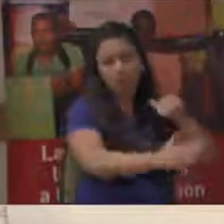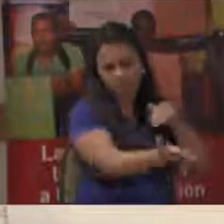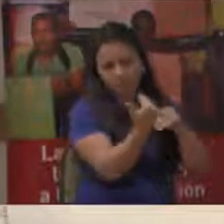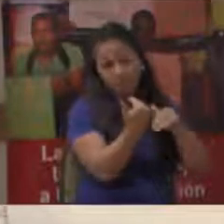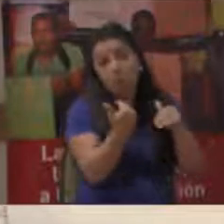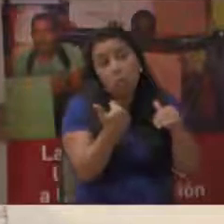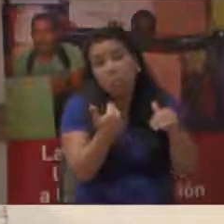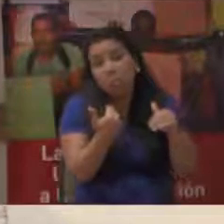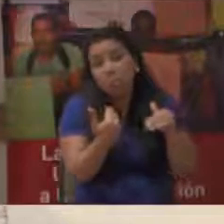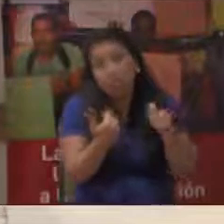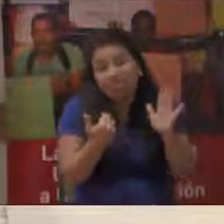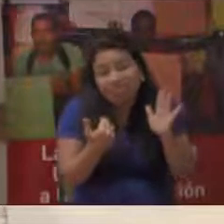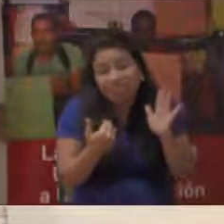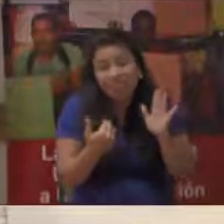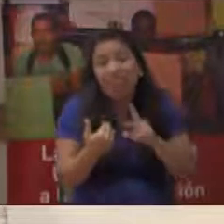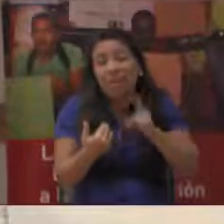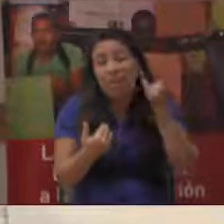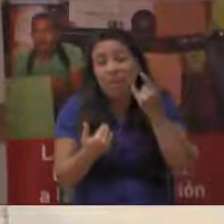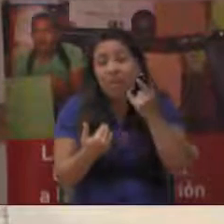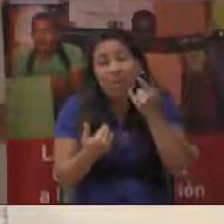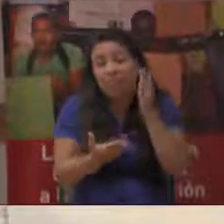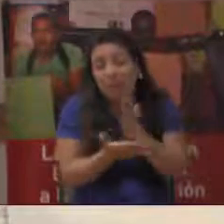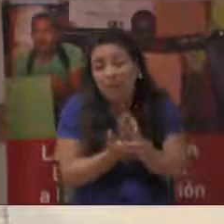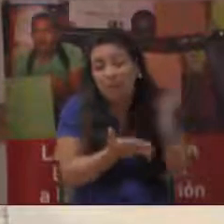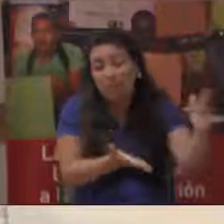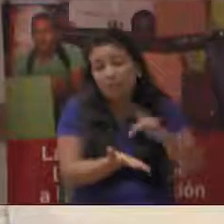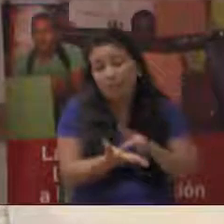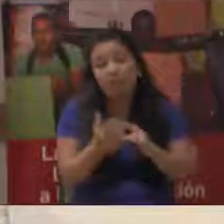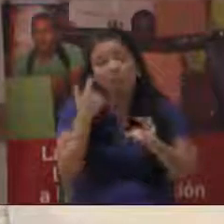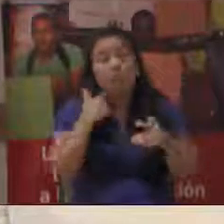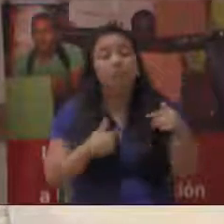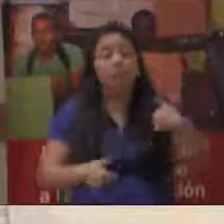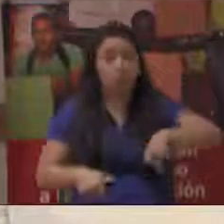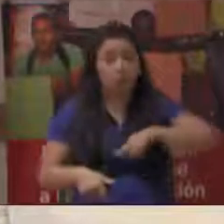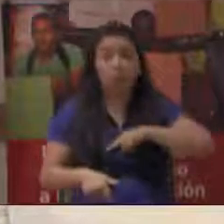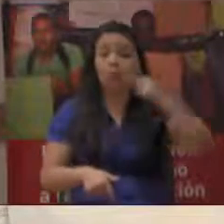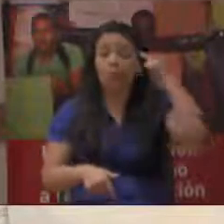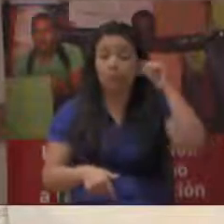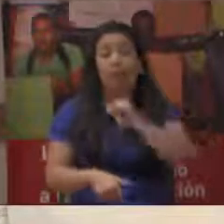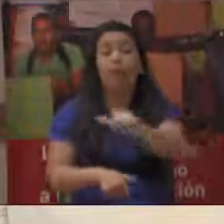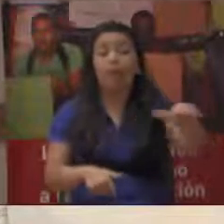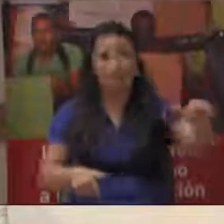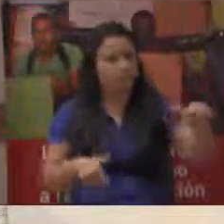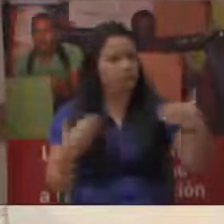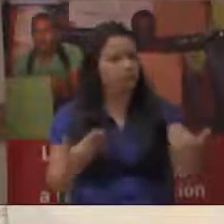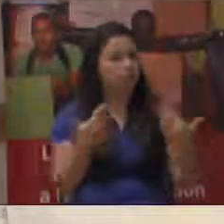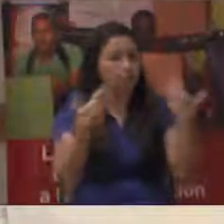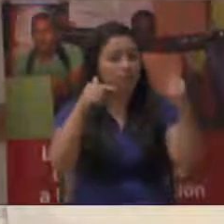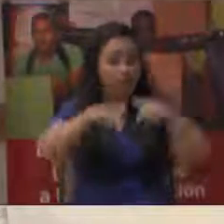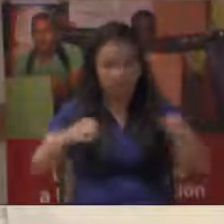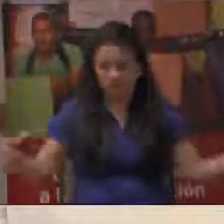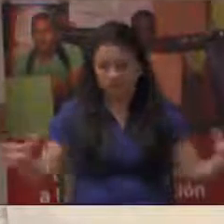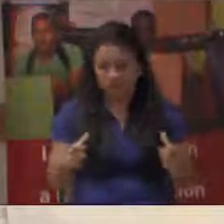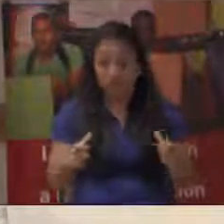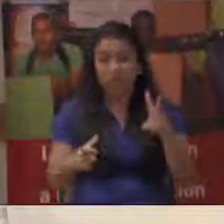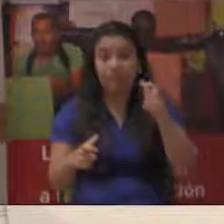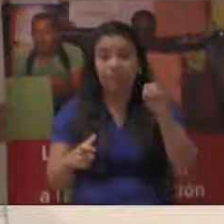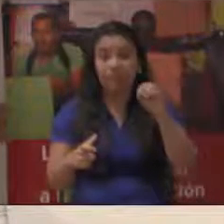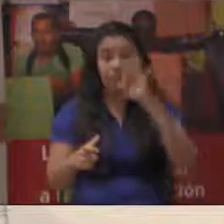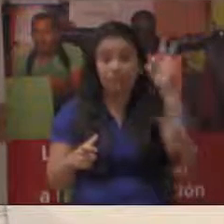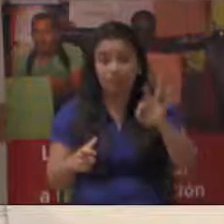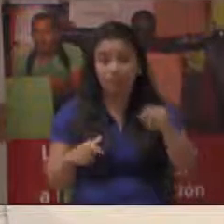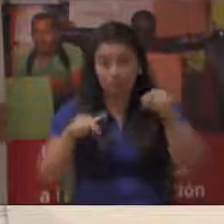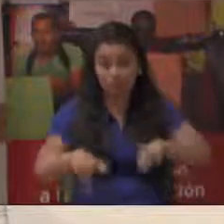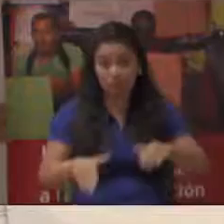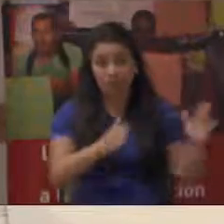son fundamentales. Y en ese marco quiero decirles que el 70% de esta organización, la